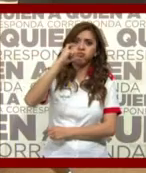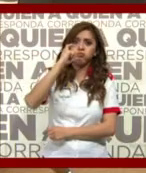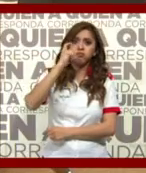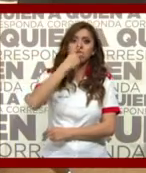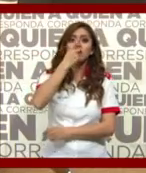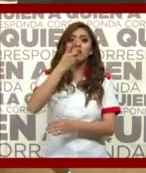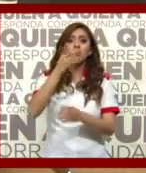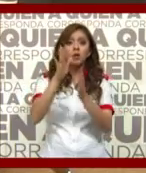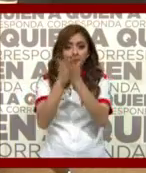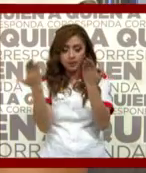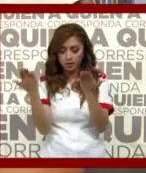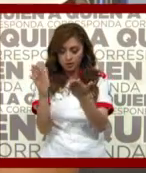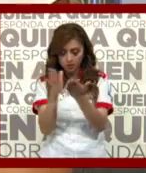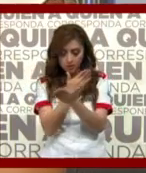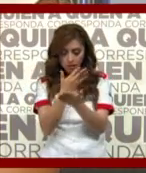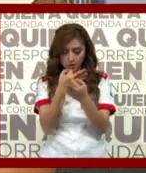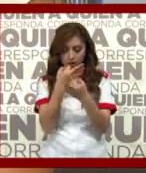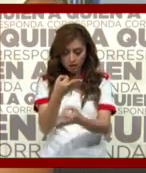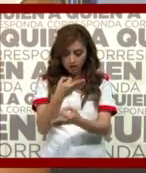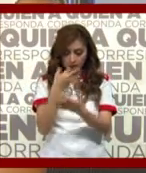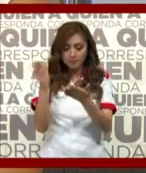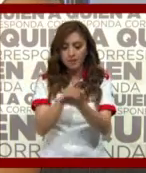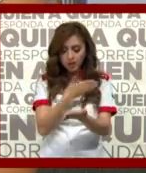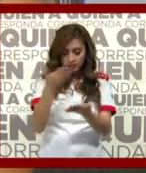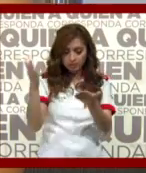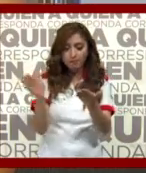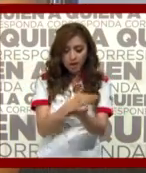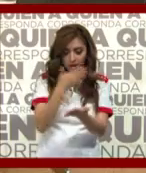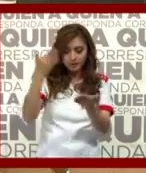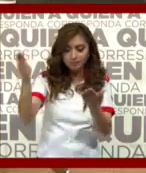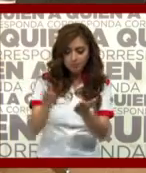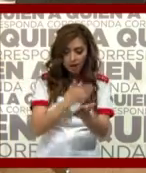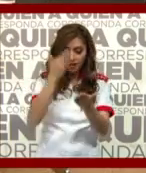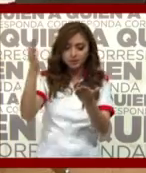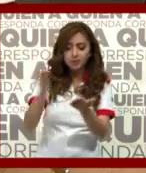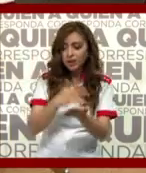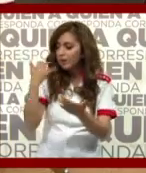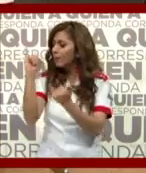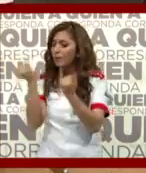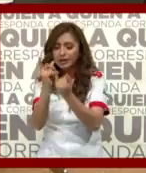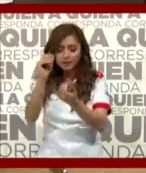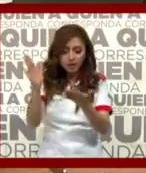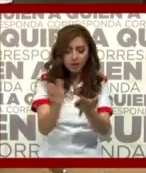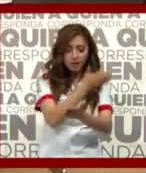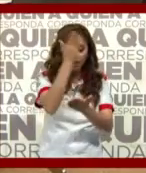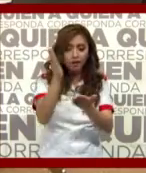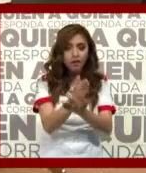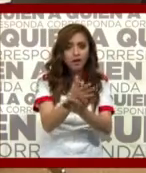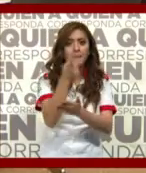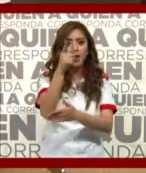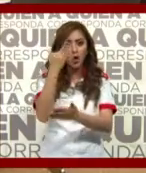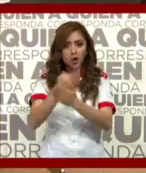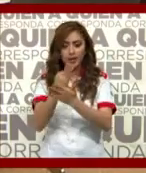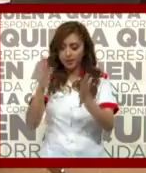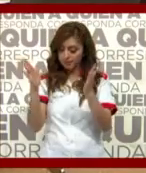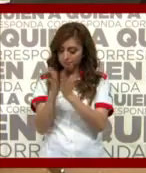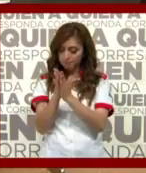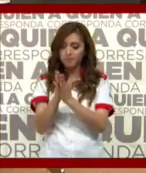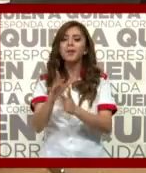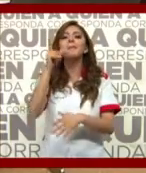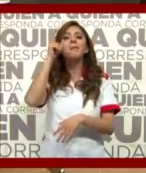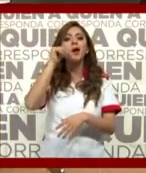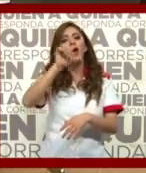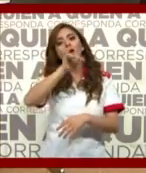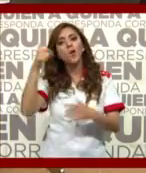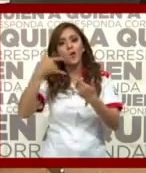un capítulo más un capítulo más y gira un capítulo más y eso será porque si mañana otro